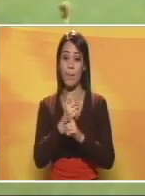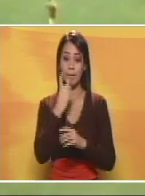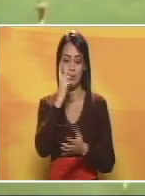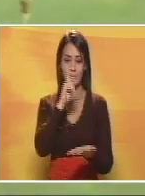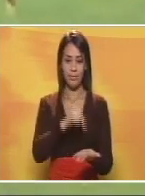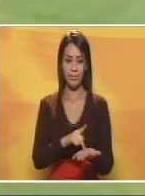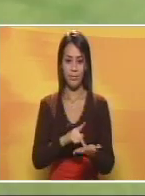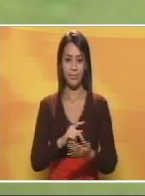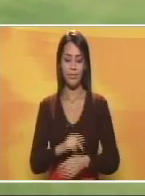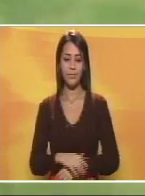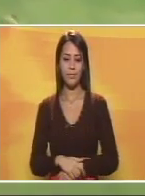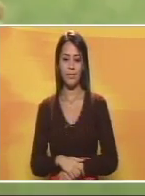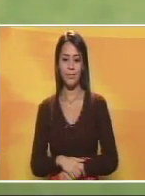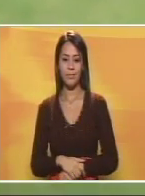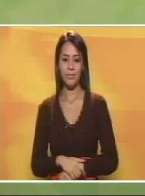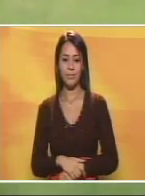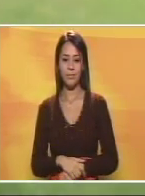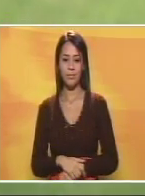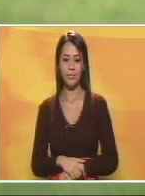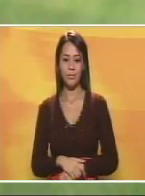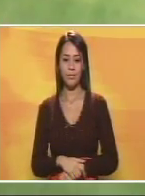continental.